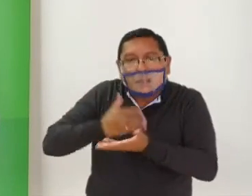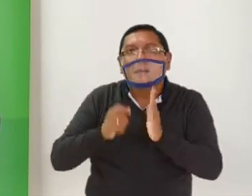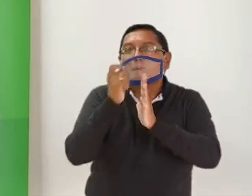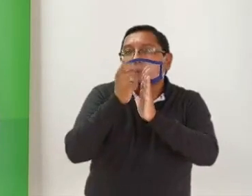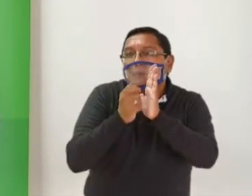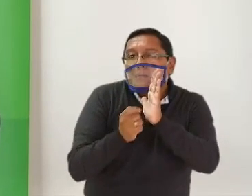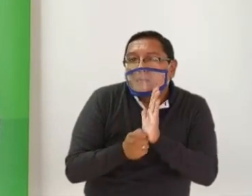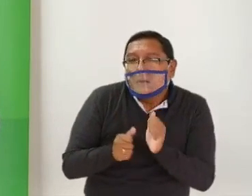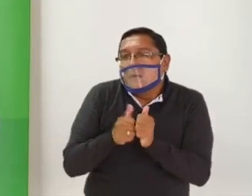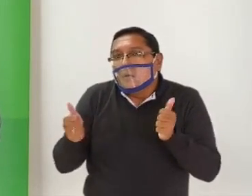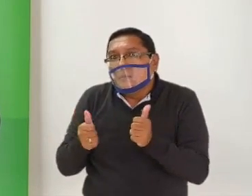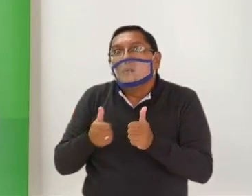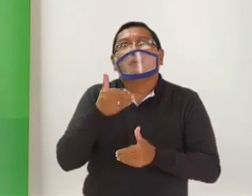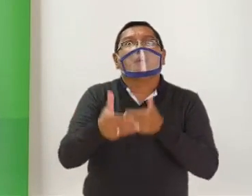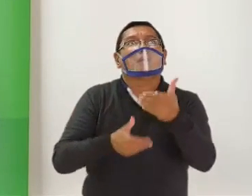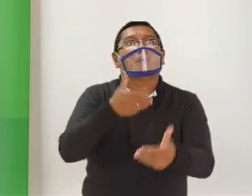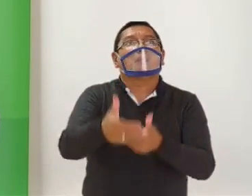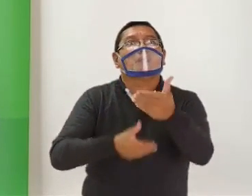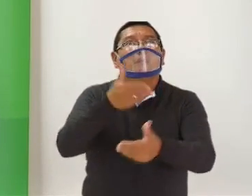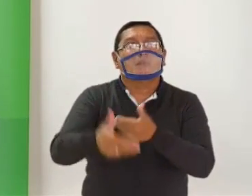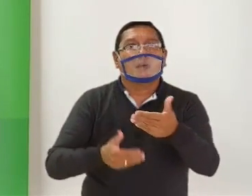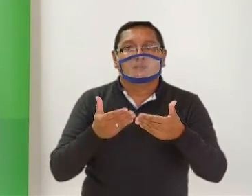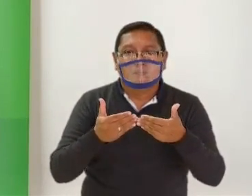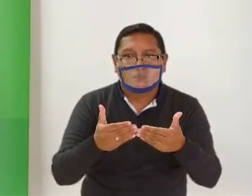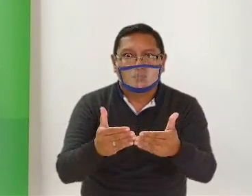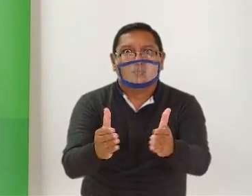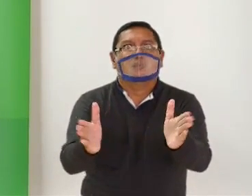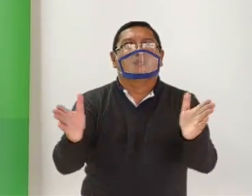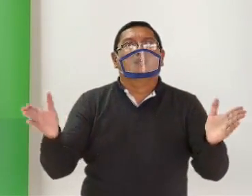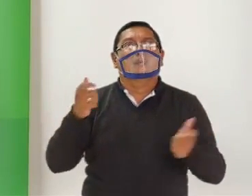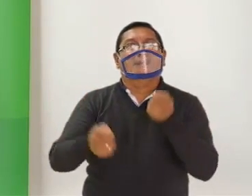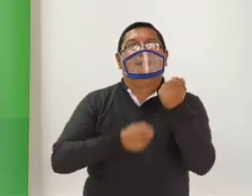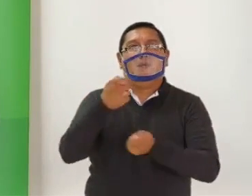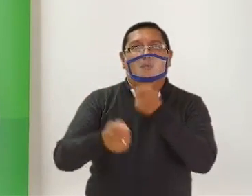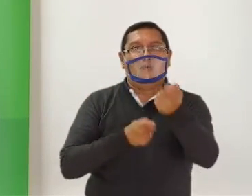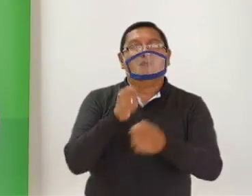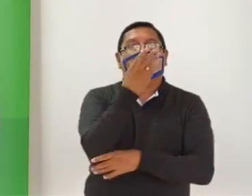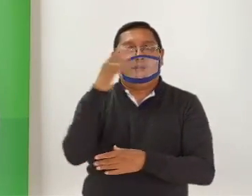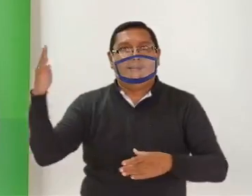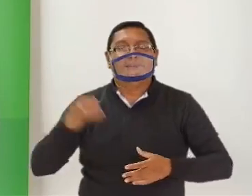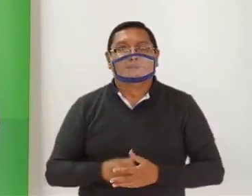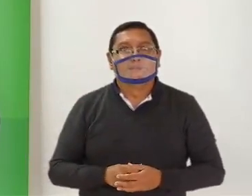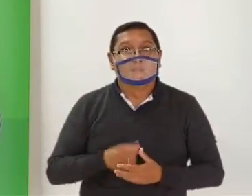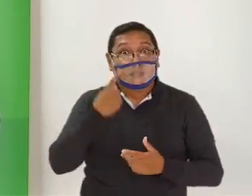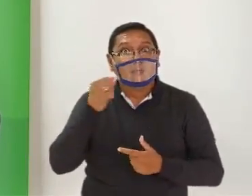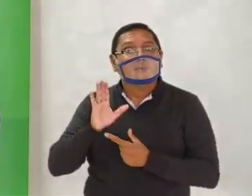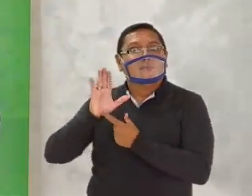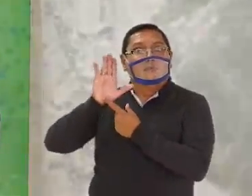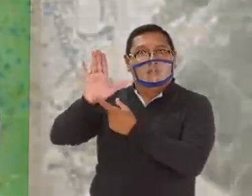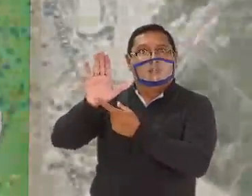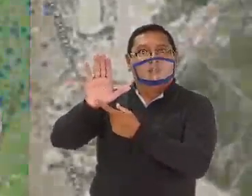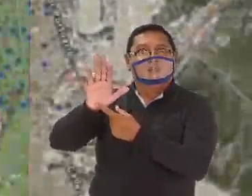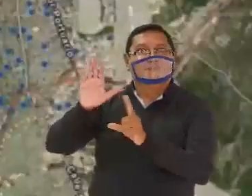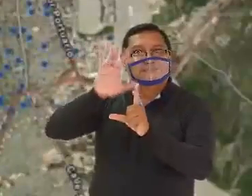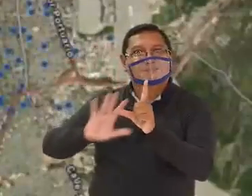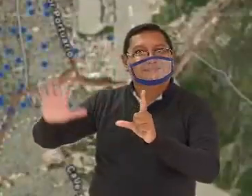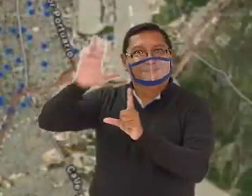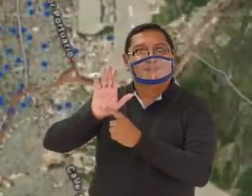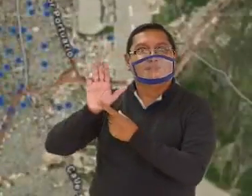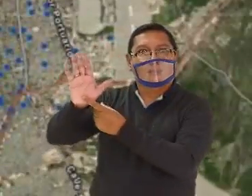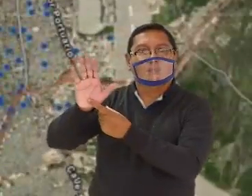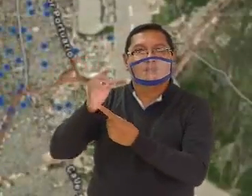permitirán seguir avanzando hacia la reactivación económica de nuestra ciudad. Queremos mostrarles este mapa donde podemos